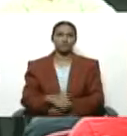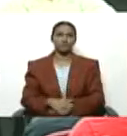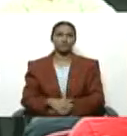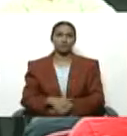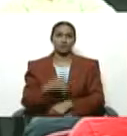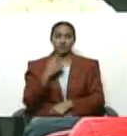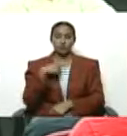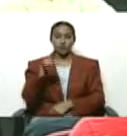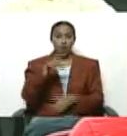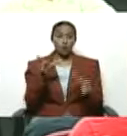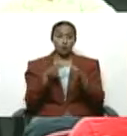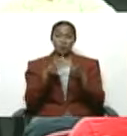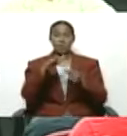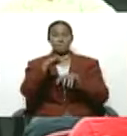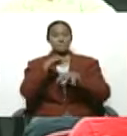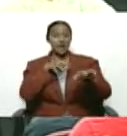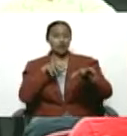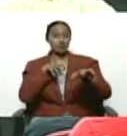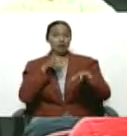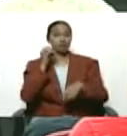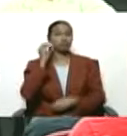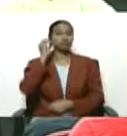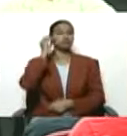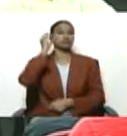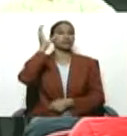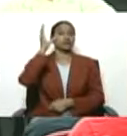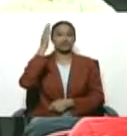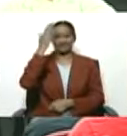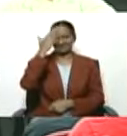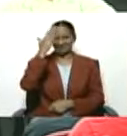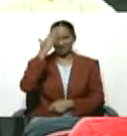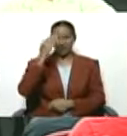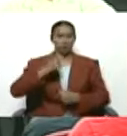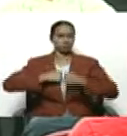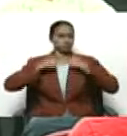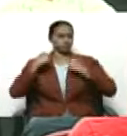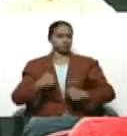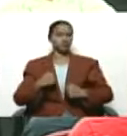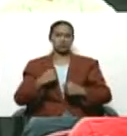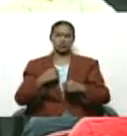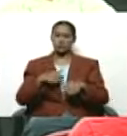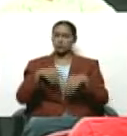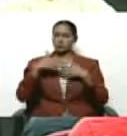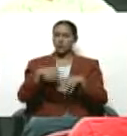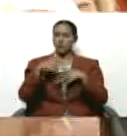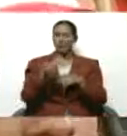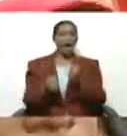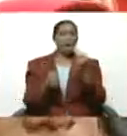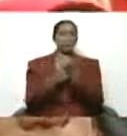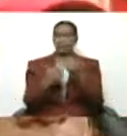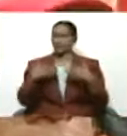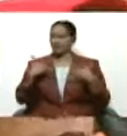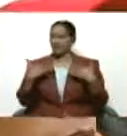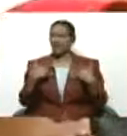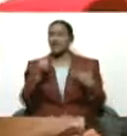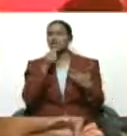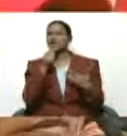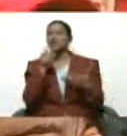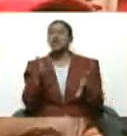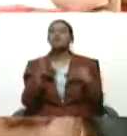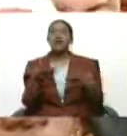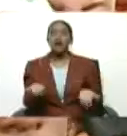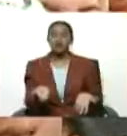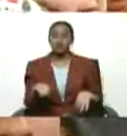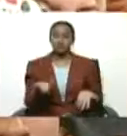es altamente capacitada y está altamente motivada, ¿quién le gana? Y cuando yo hablo de capacidad es